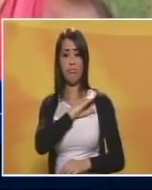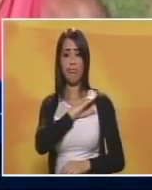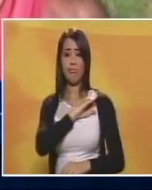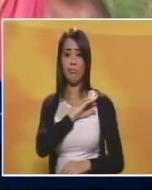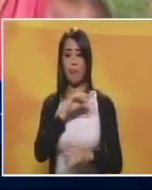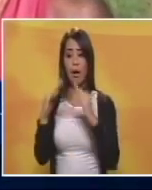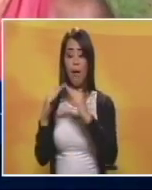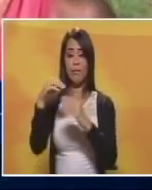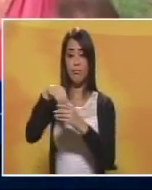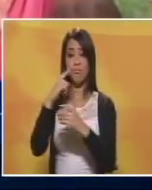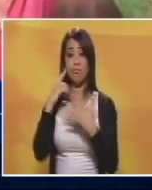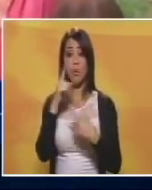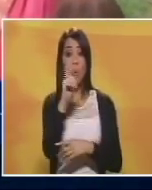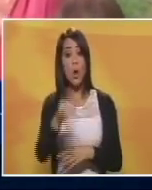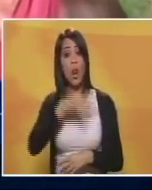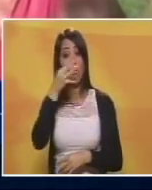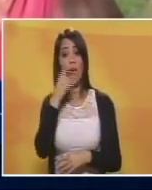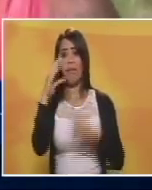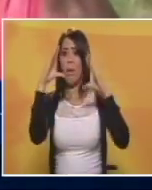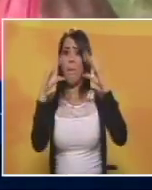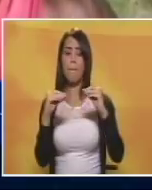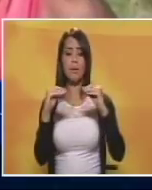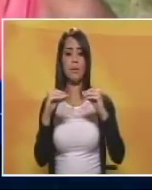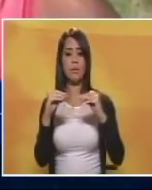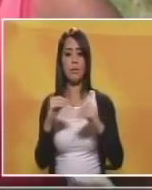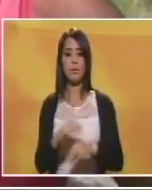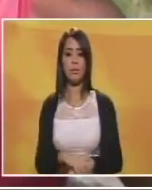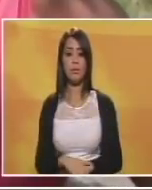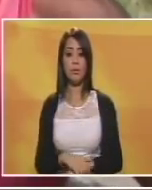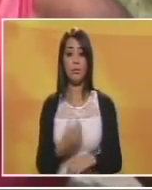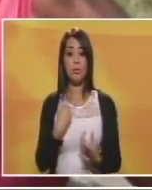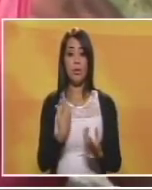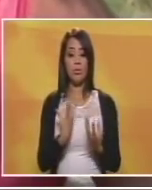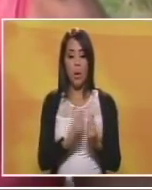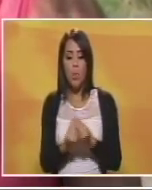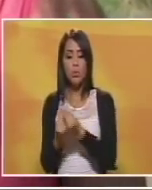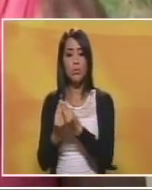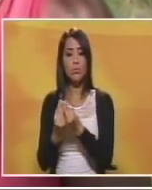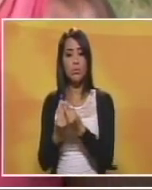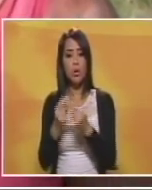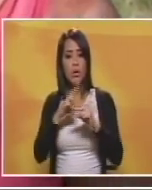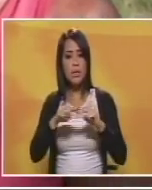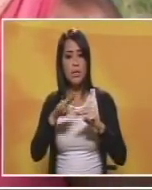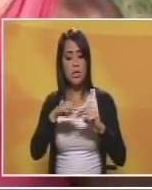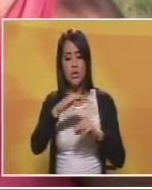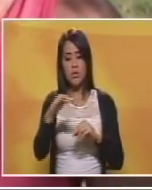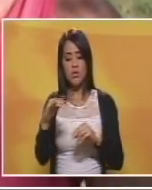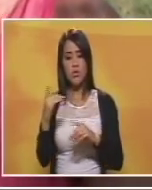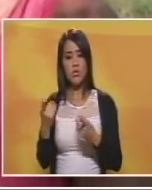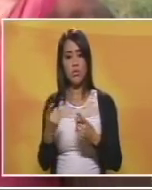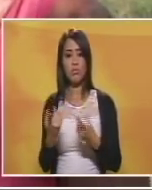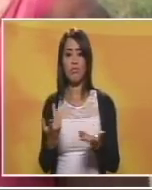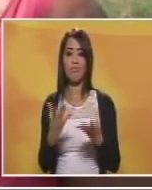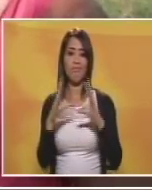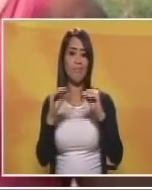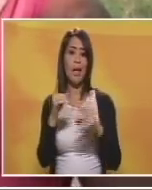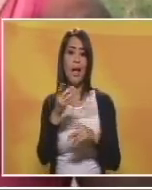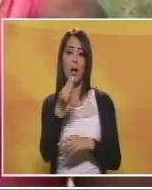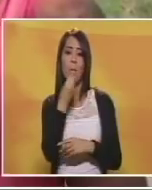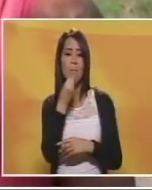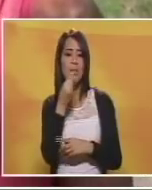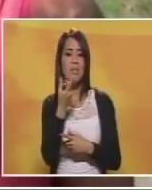las 1 de la tarde, desde ayer, estamos sin luz. Tenemos que sacar a los muchachos aquí para la Avenida El Milagro, se nos echa a perder la comida,